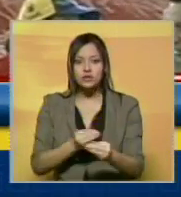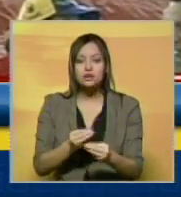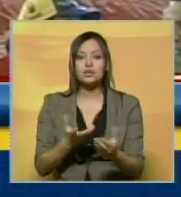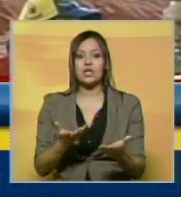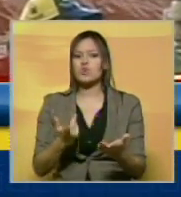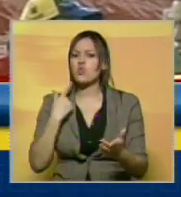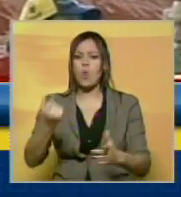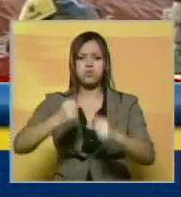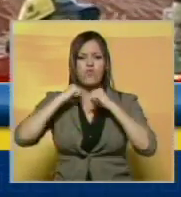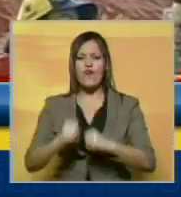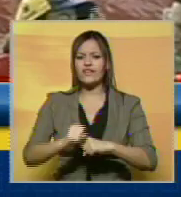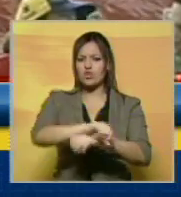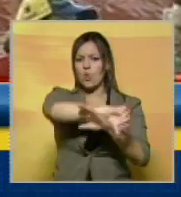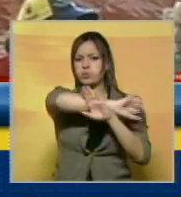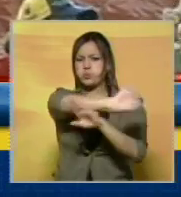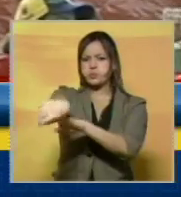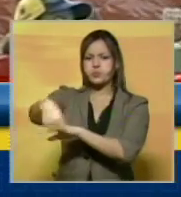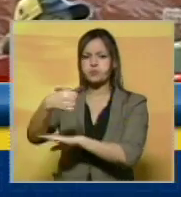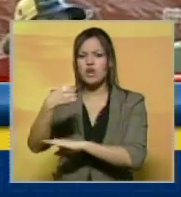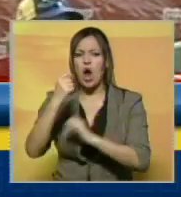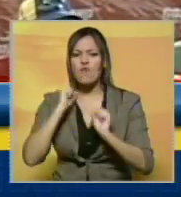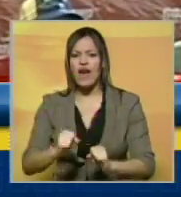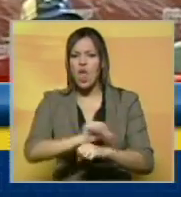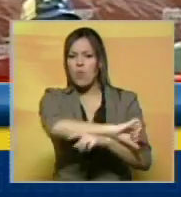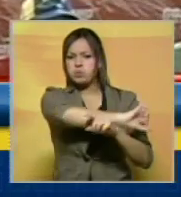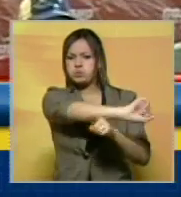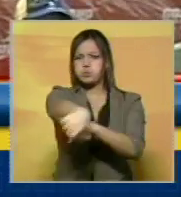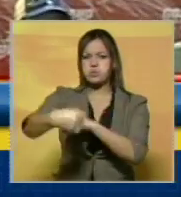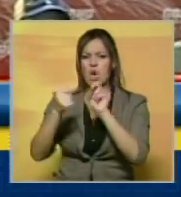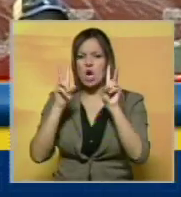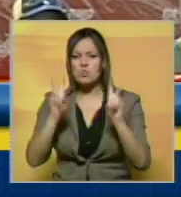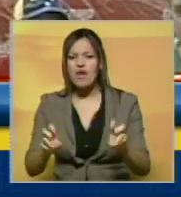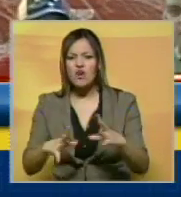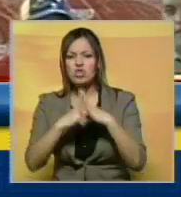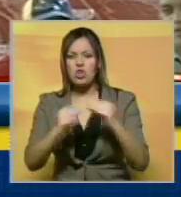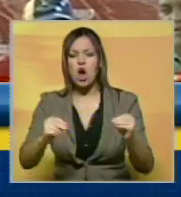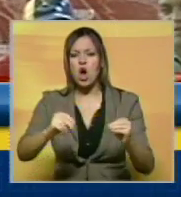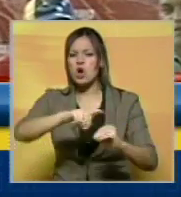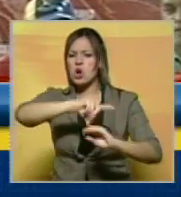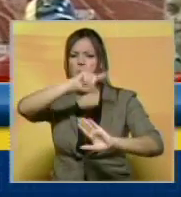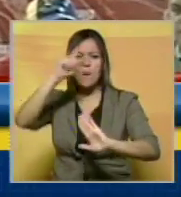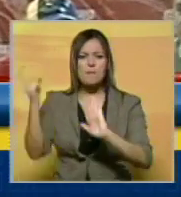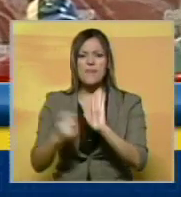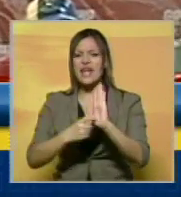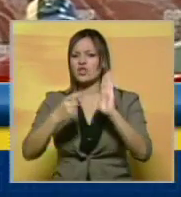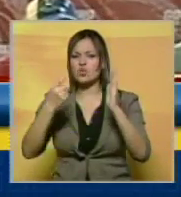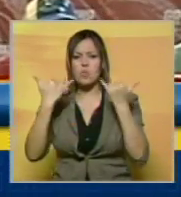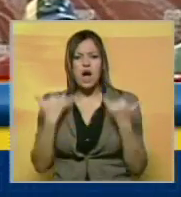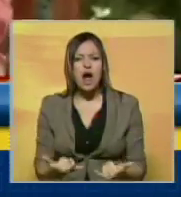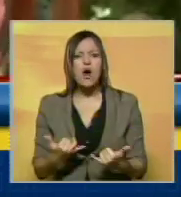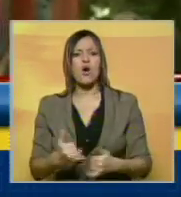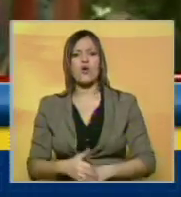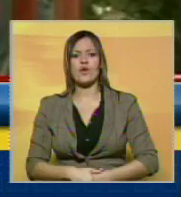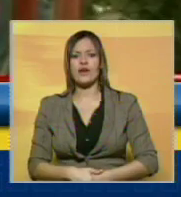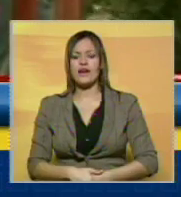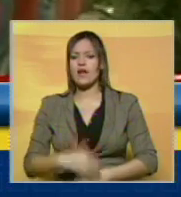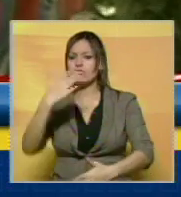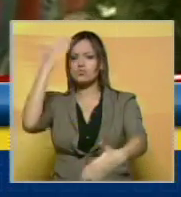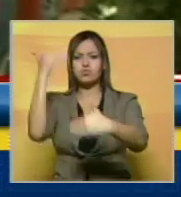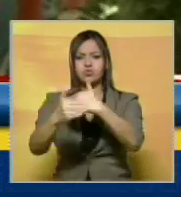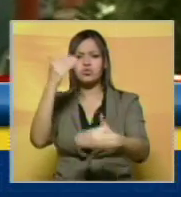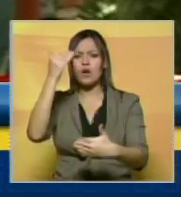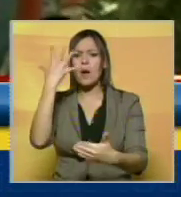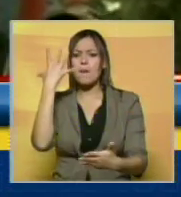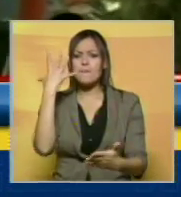una callapa, pues. Una callapa aquí en Mundo Nuevo y toda esta zona, que se convierta en Mundo Nuevo, el límite